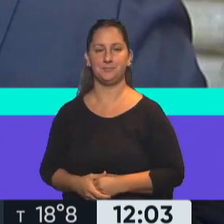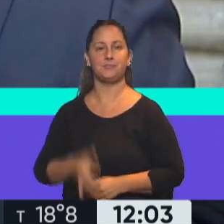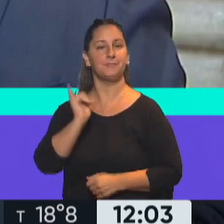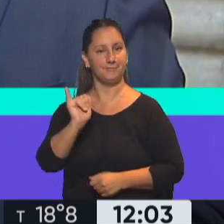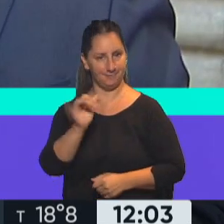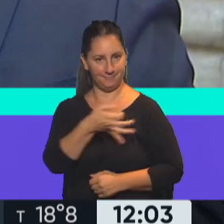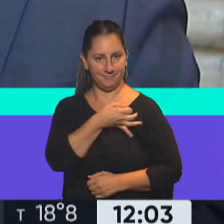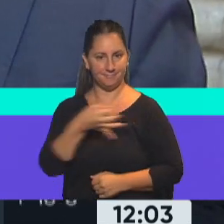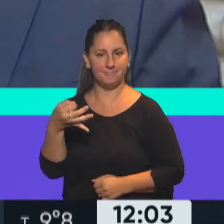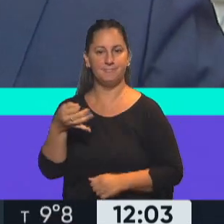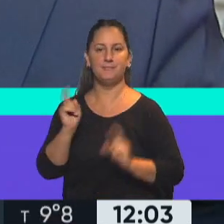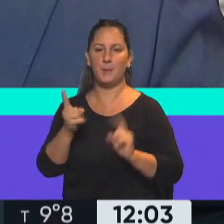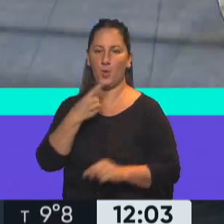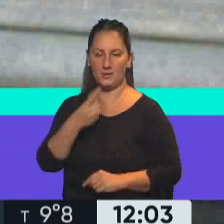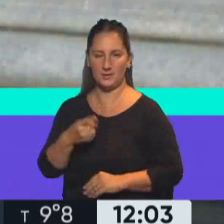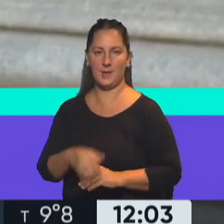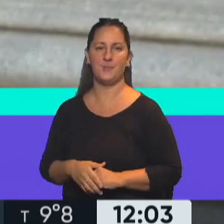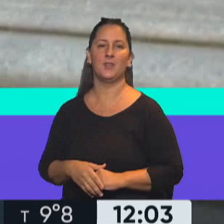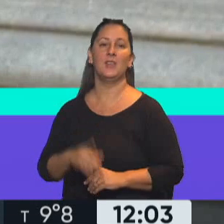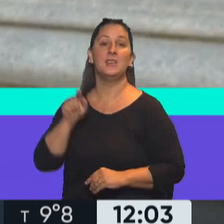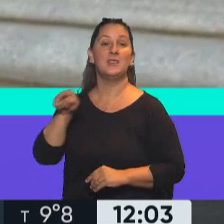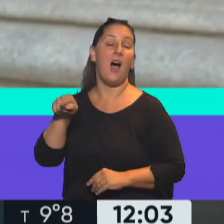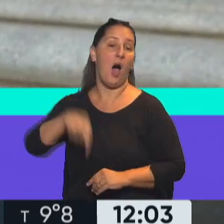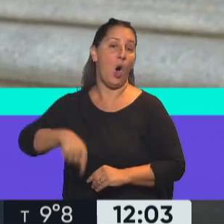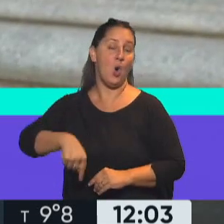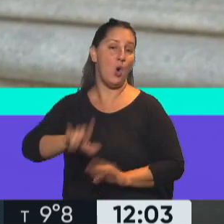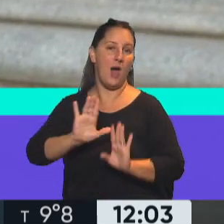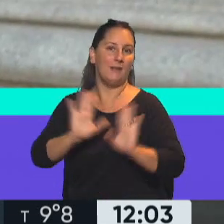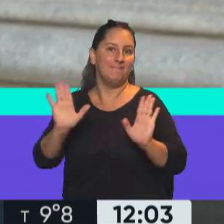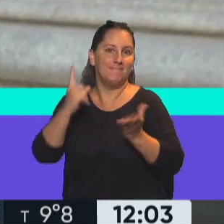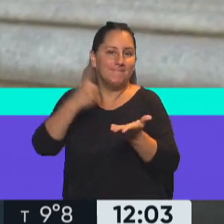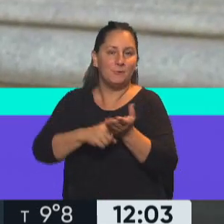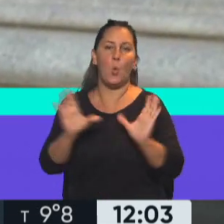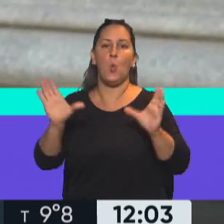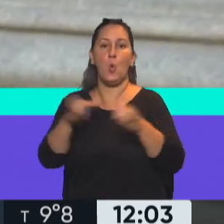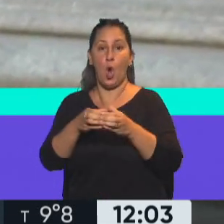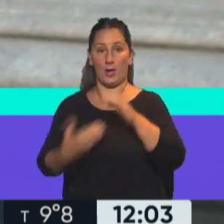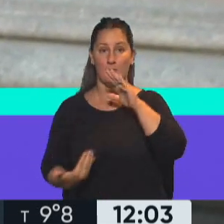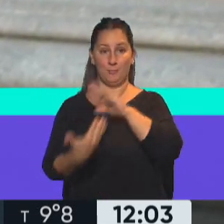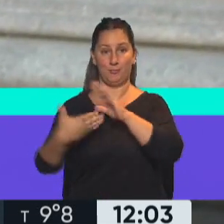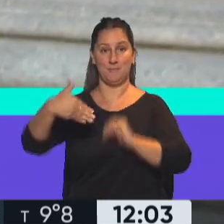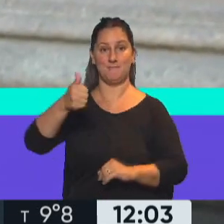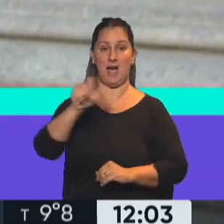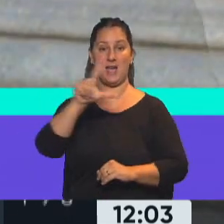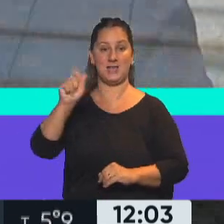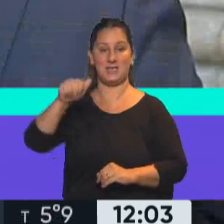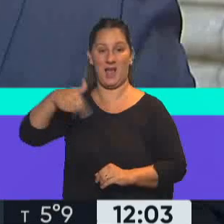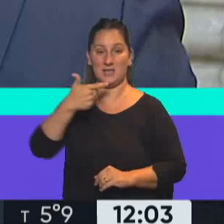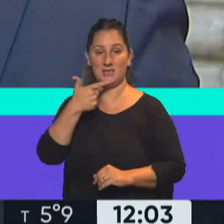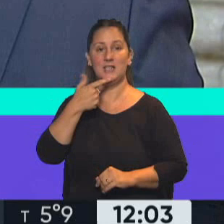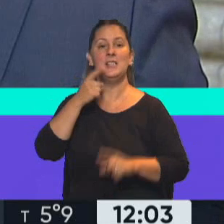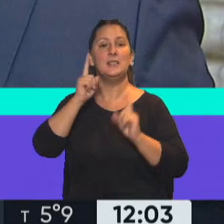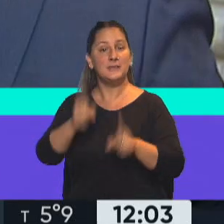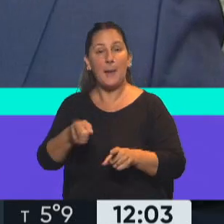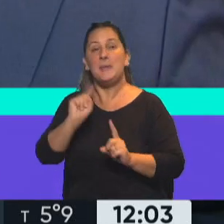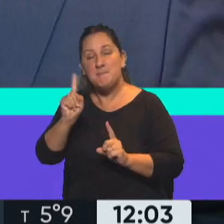Exactamente, por eso lo que señalábamos. Es la definición que va a tener que tomar el bloque que encabeza José Mayans, también la misma definición